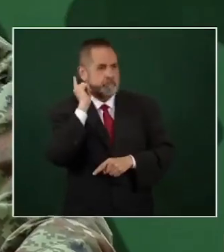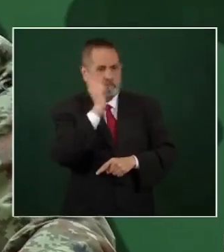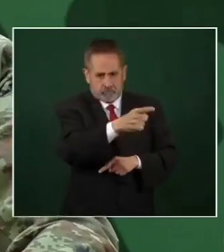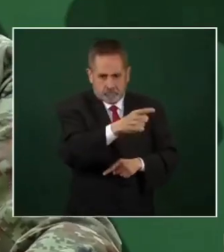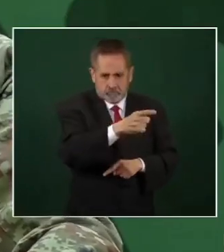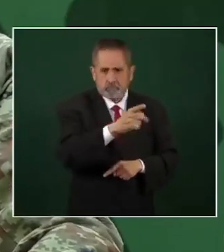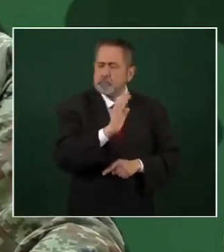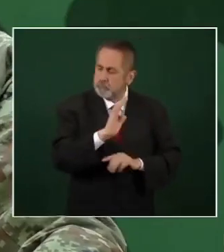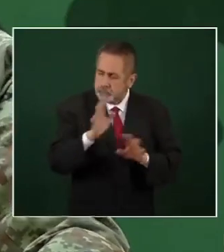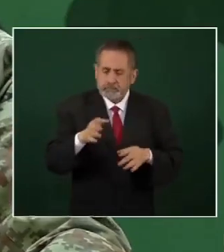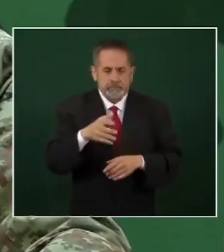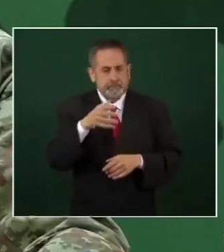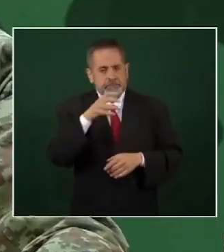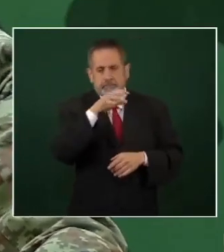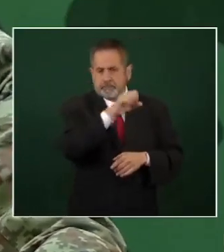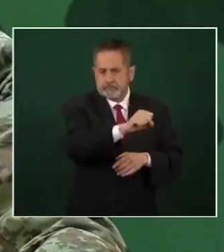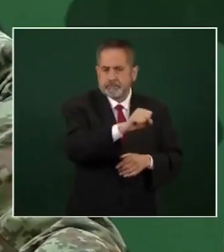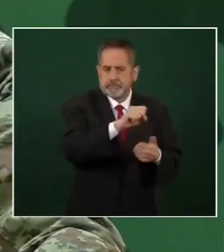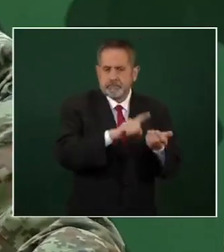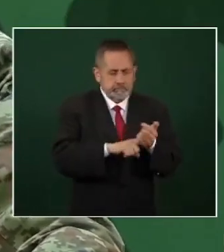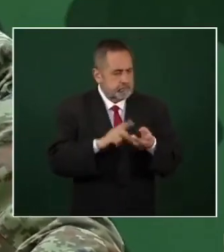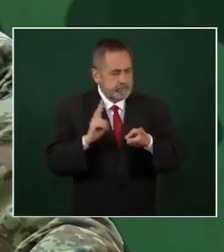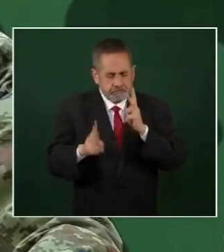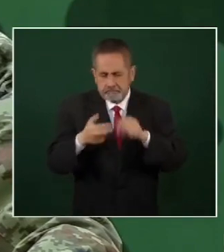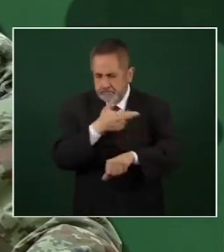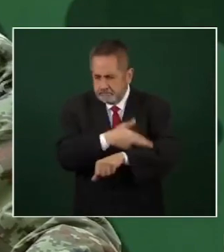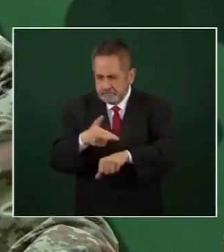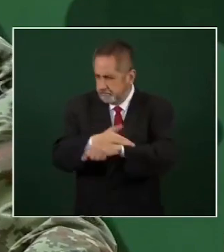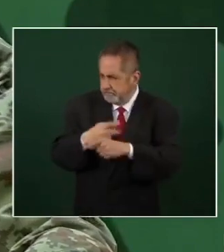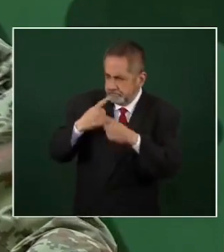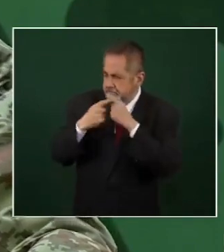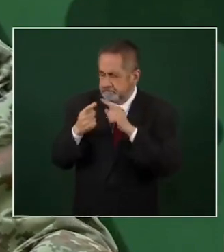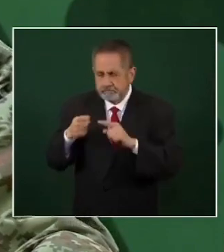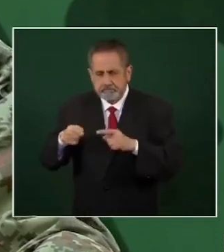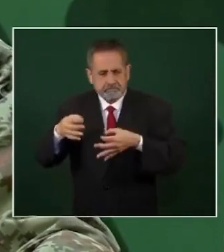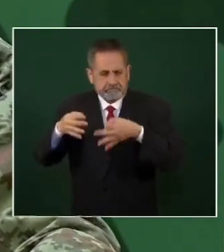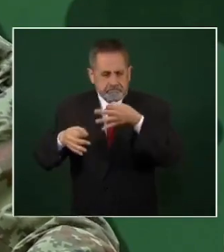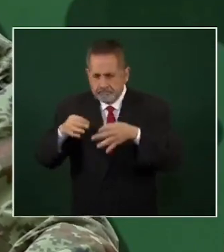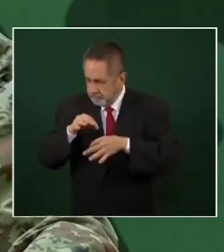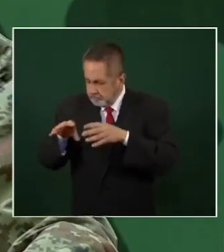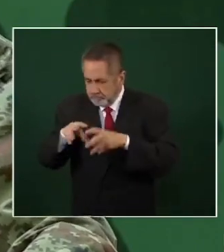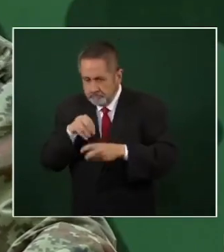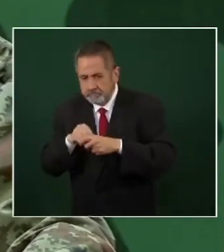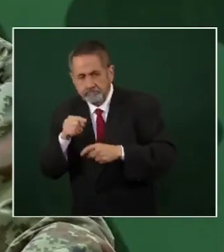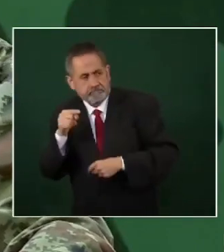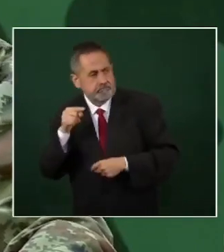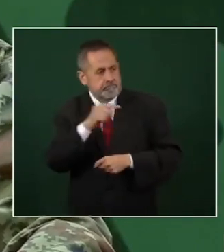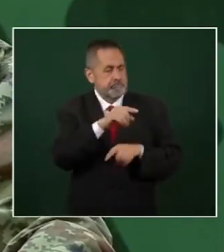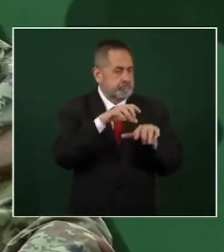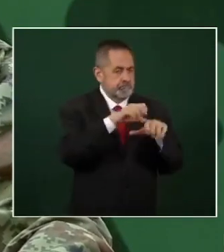área, se hicieron todas las acciones judiciales,